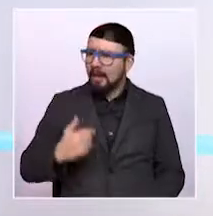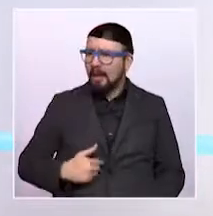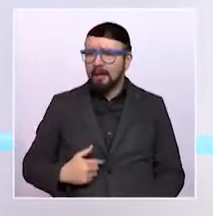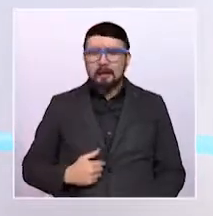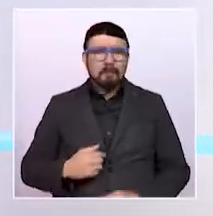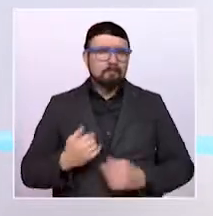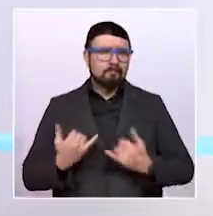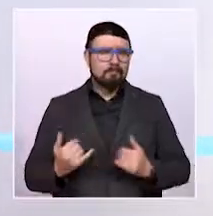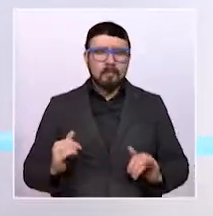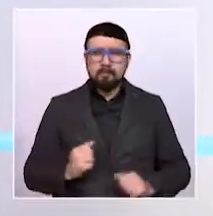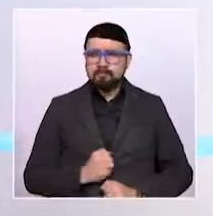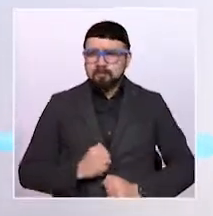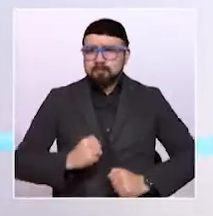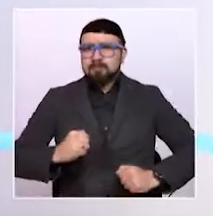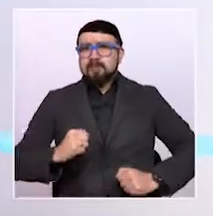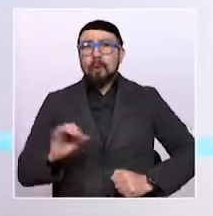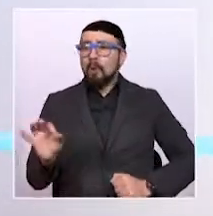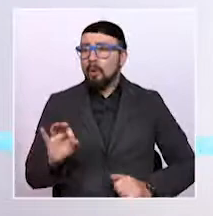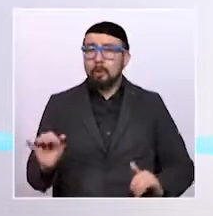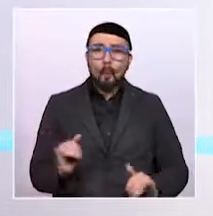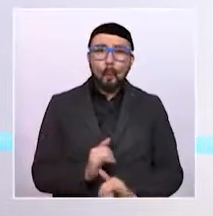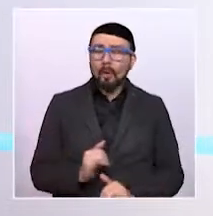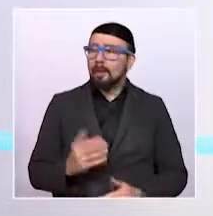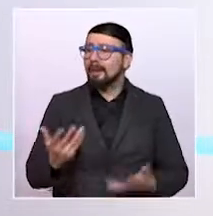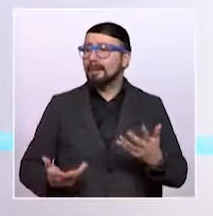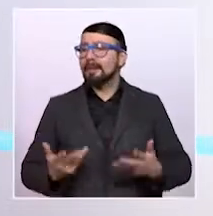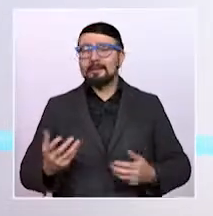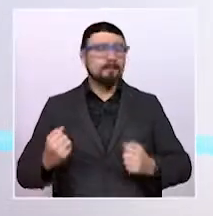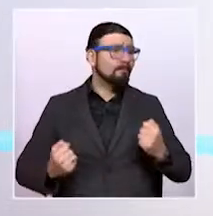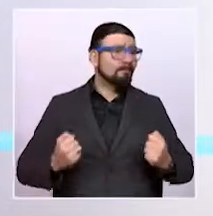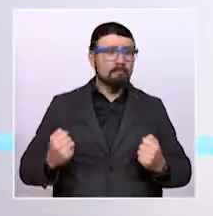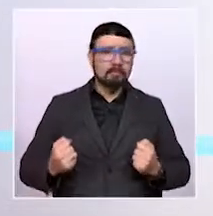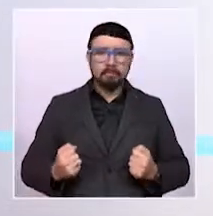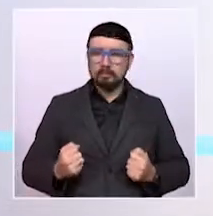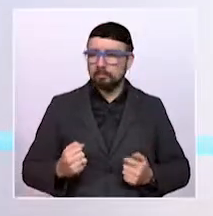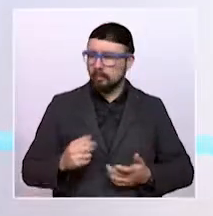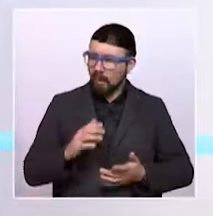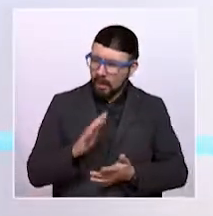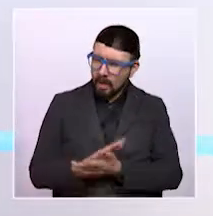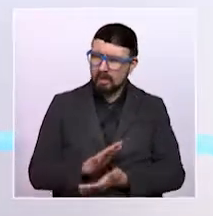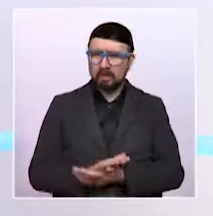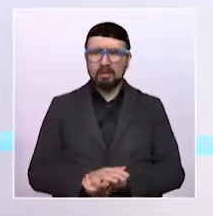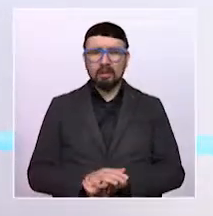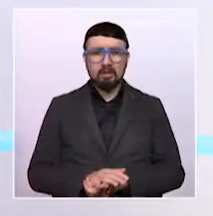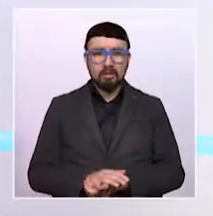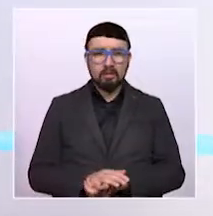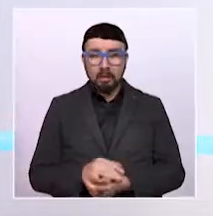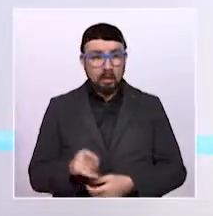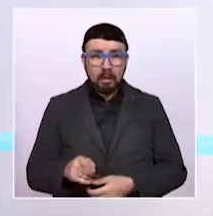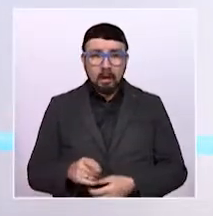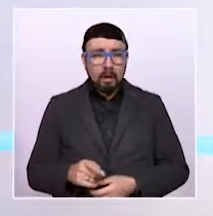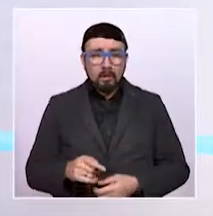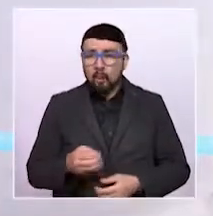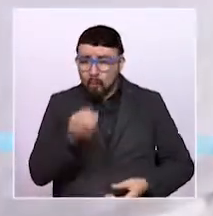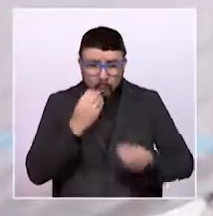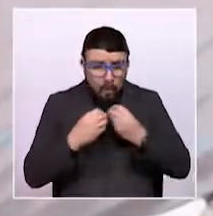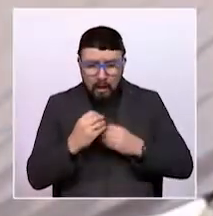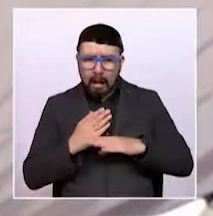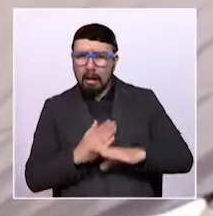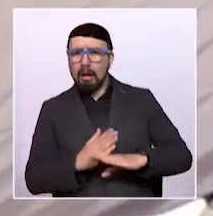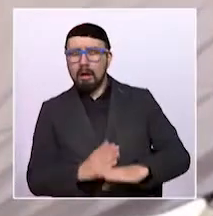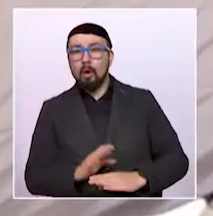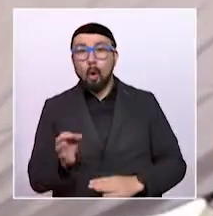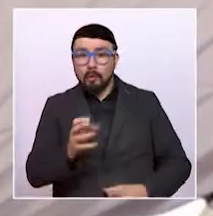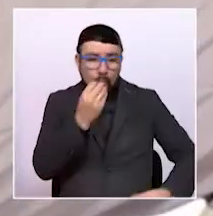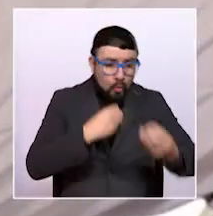embarazo pero entonces tampoco se aceleren por esto y empiezan a hacer dietas excesivas y ejercicio excesivo mucho